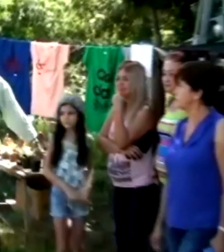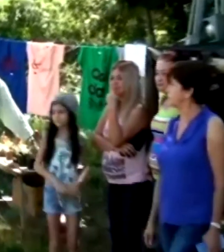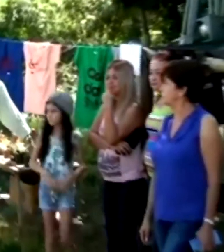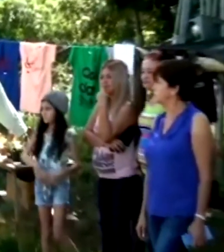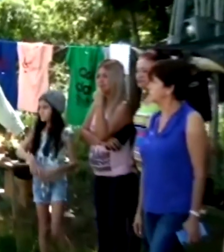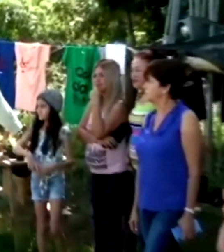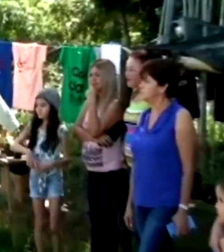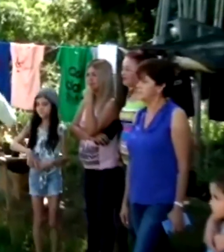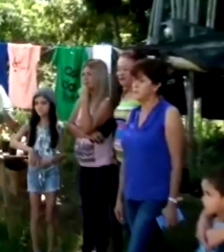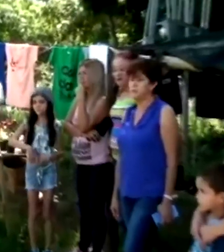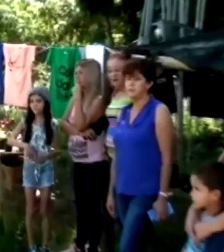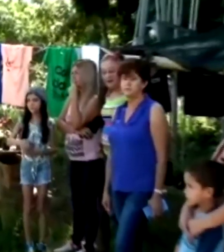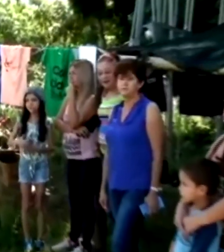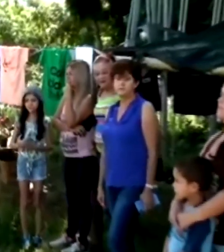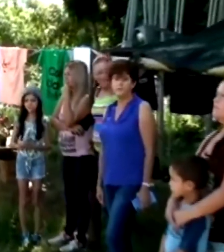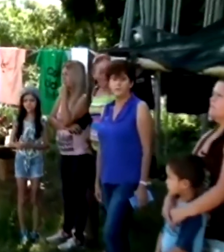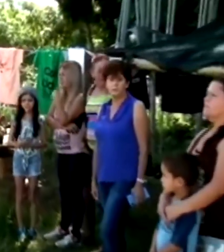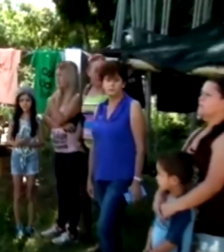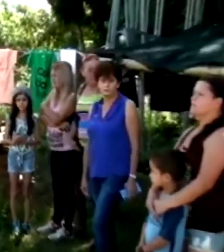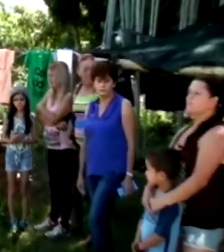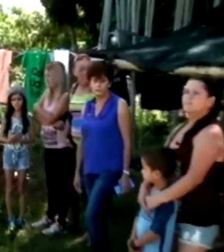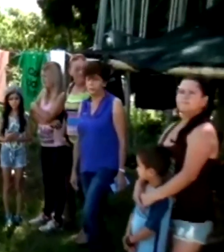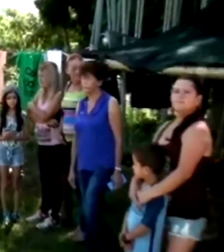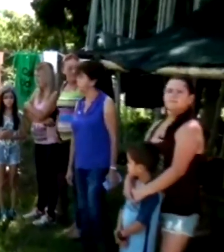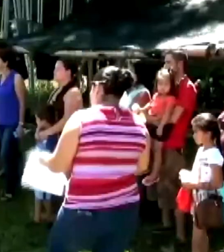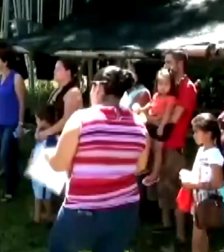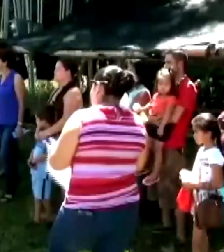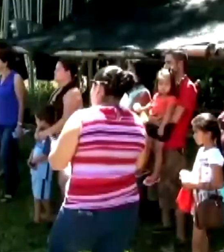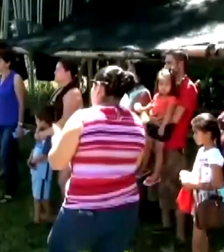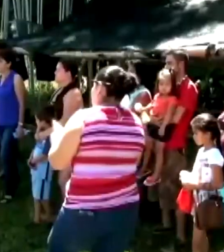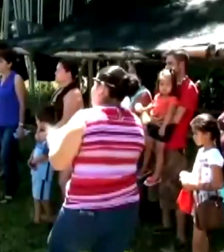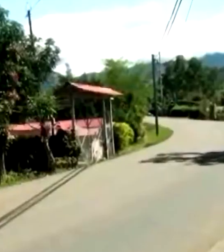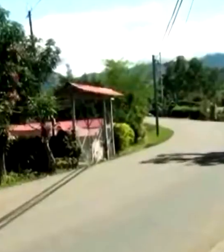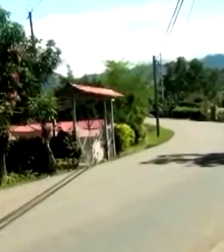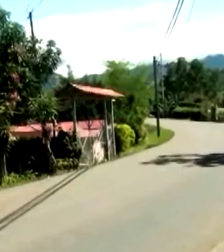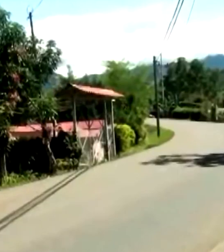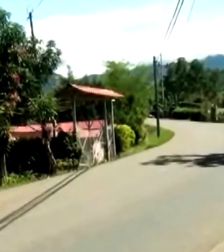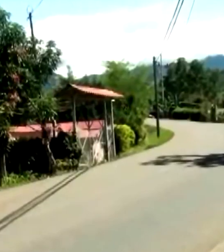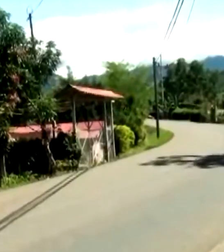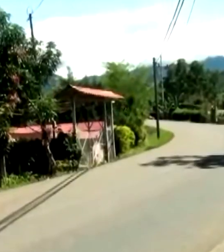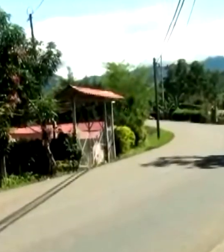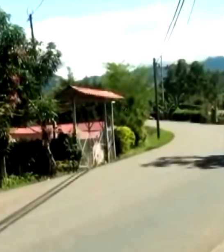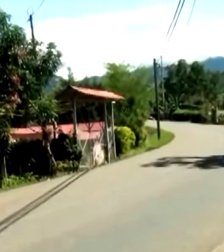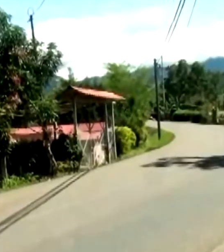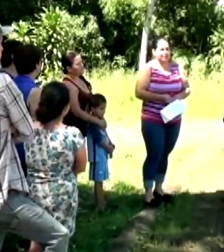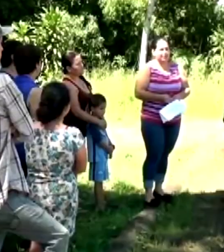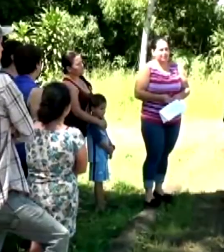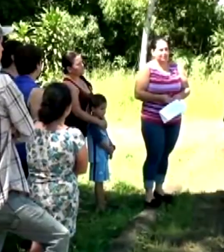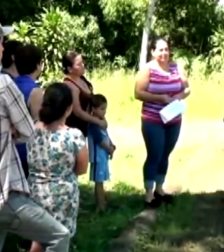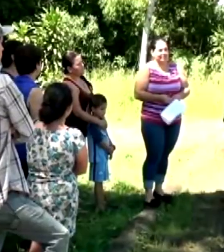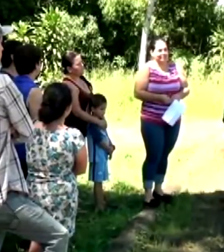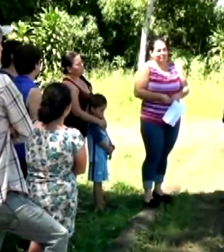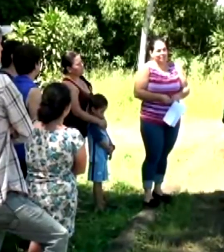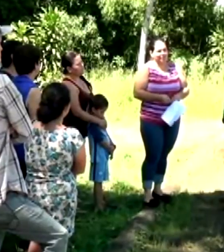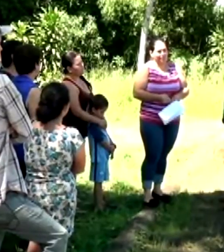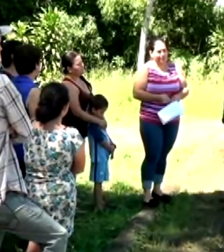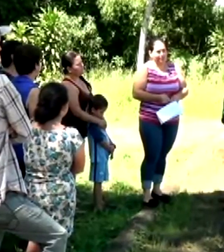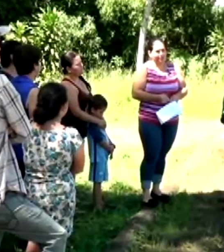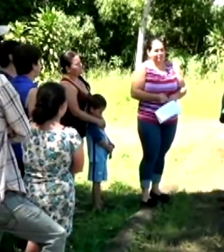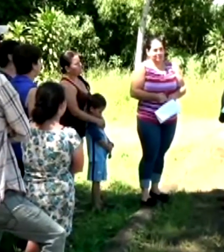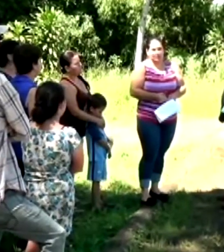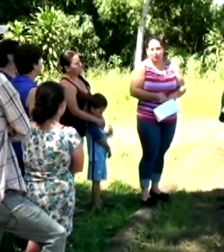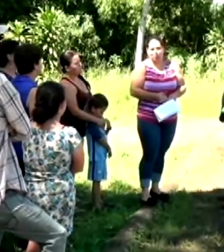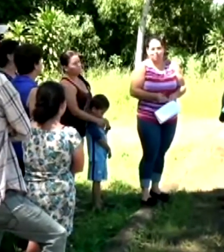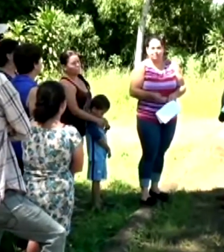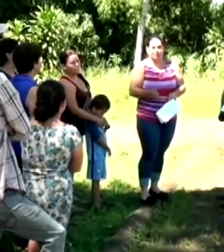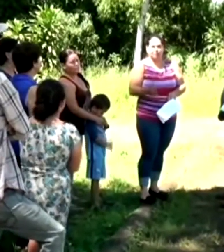macy's quien en su momento nos apoyó y nos ayudó poniendo el trámite esta discusión de un proceso que puede que